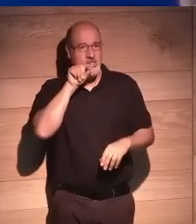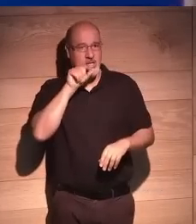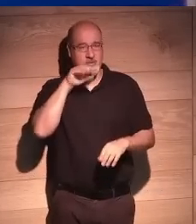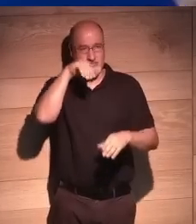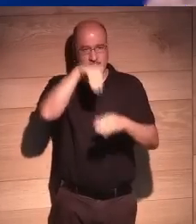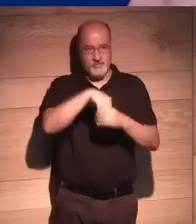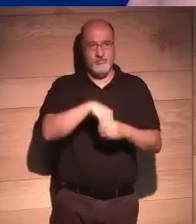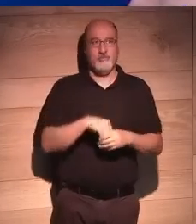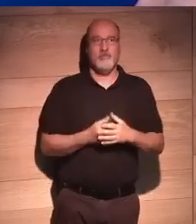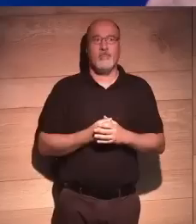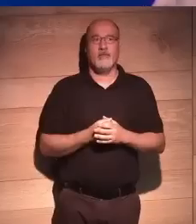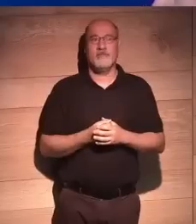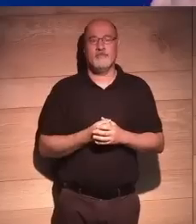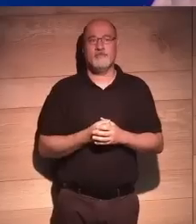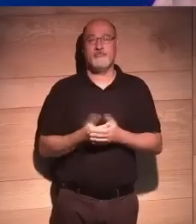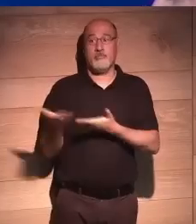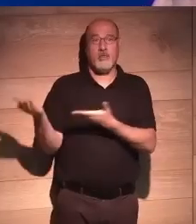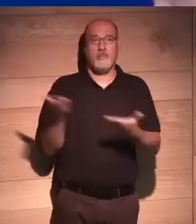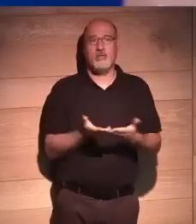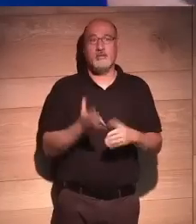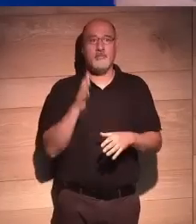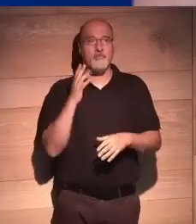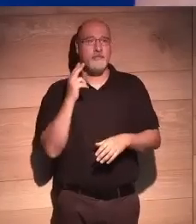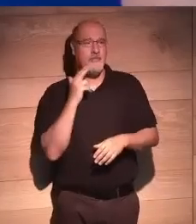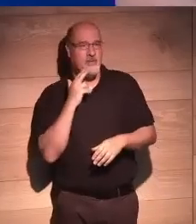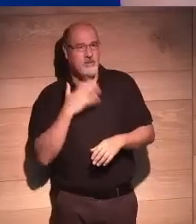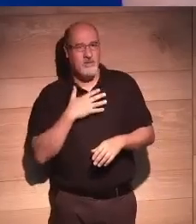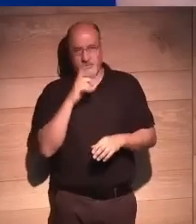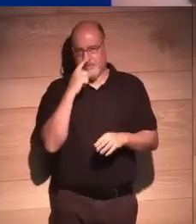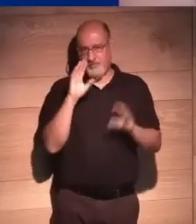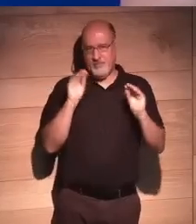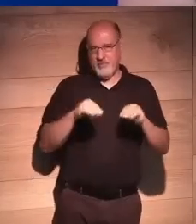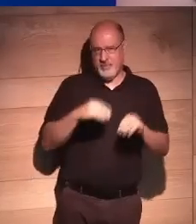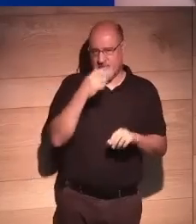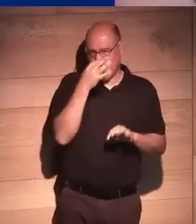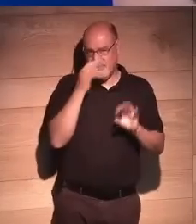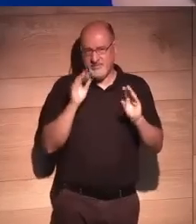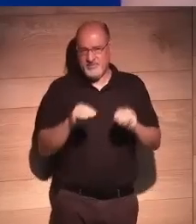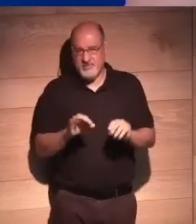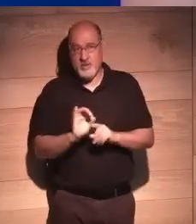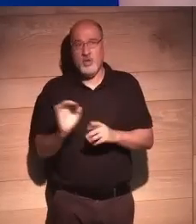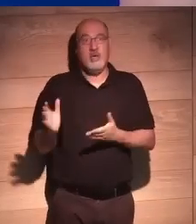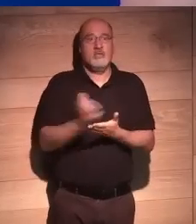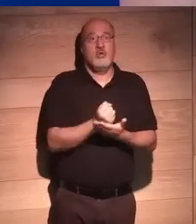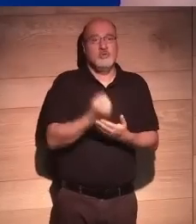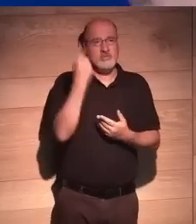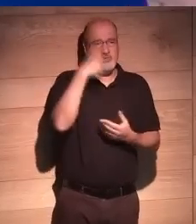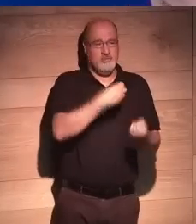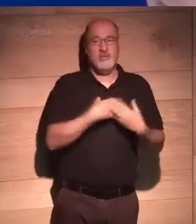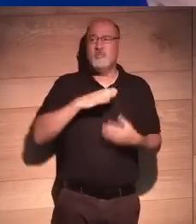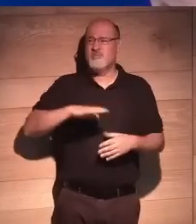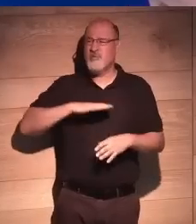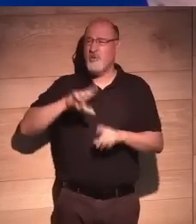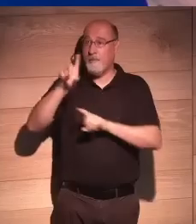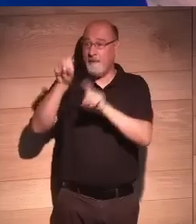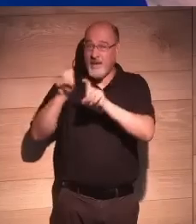propios invitados vienen con el miedo al ridículo, quieren saber todo, quieren saber las preguntas. ¿Cómo le vas a pedir a alguien